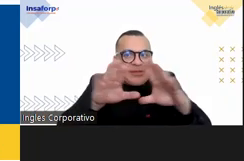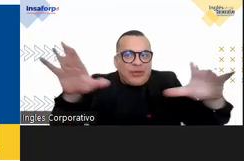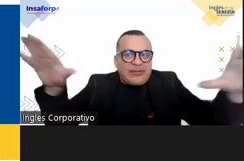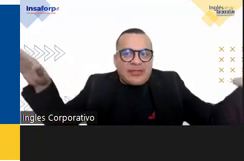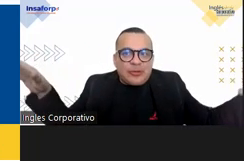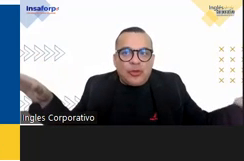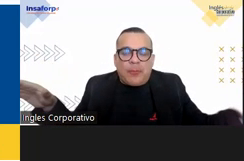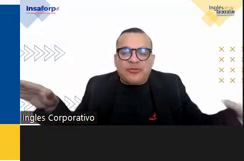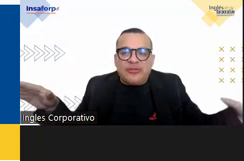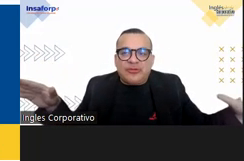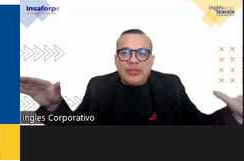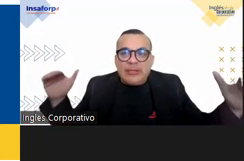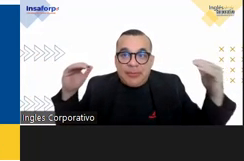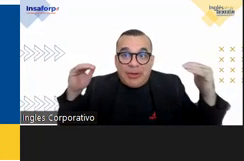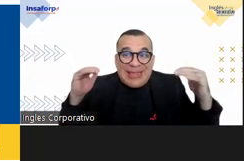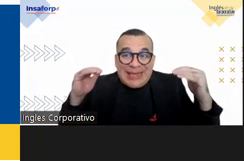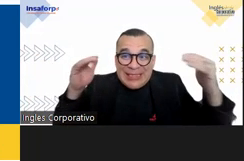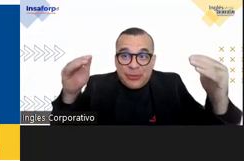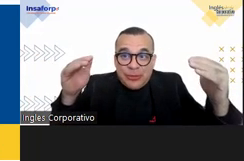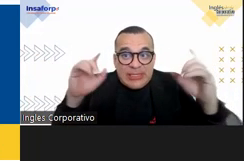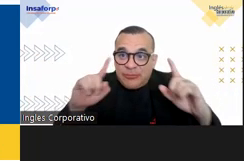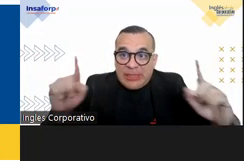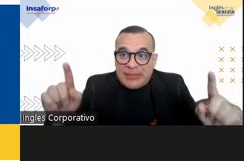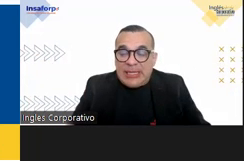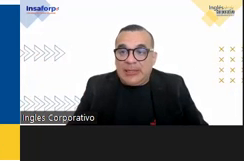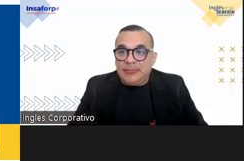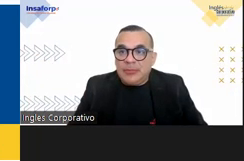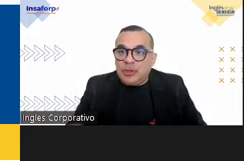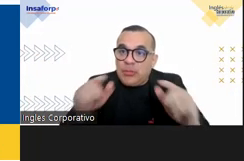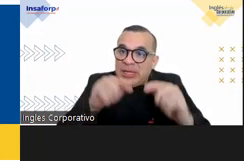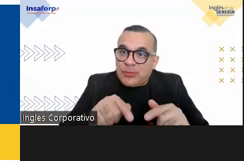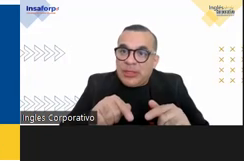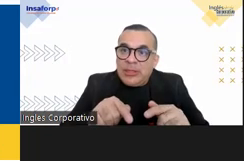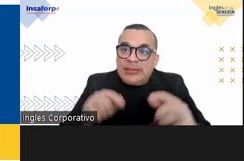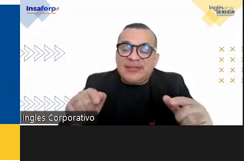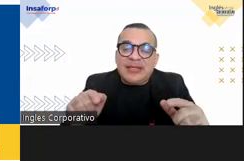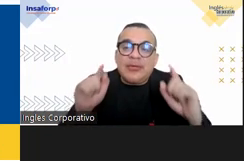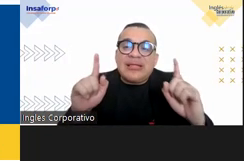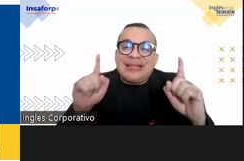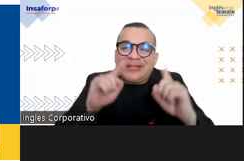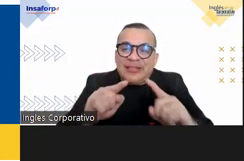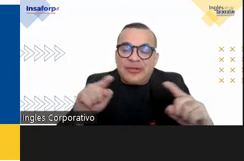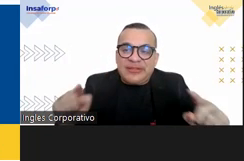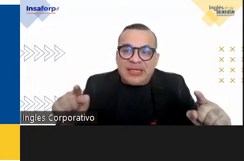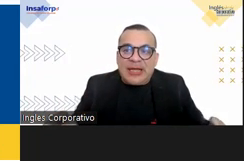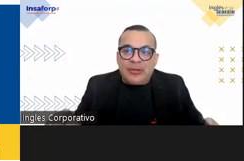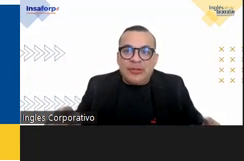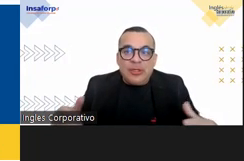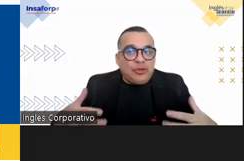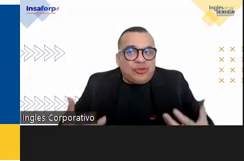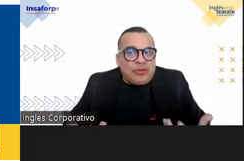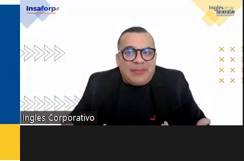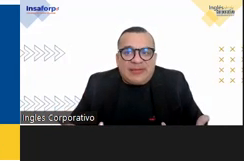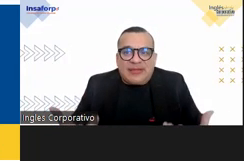ayudar a visualizar todos los procesos, pero el liderazgo es fundamental. John Maxwell dice que un líder de 360